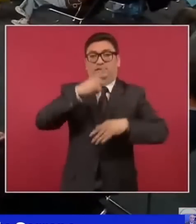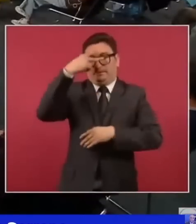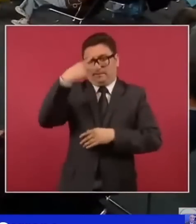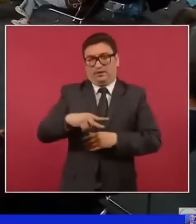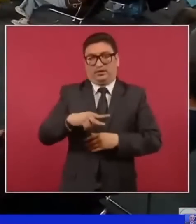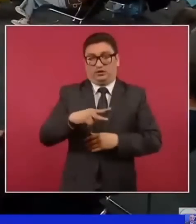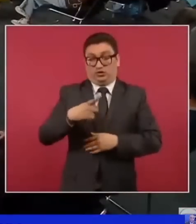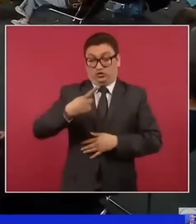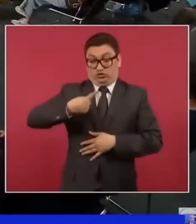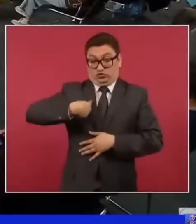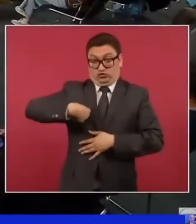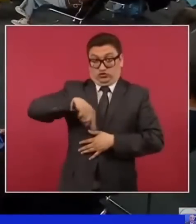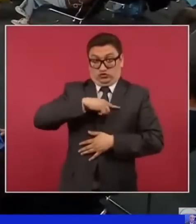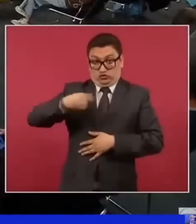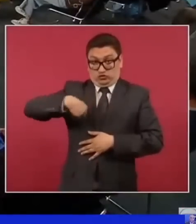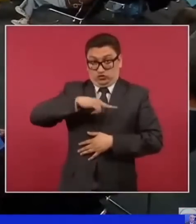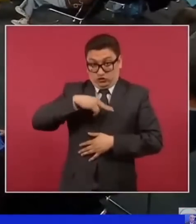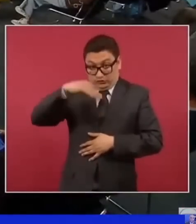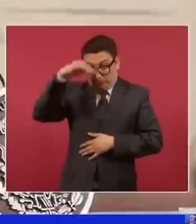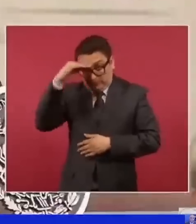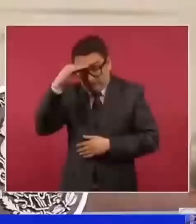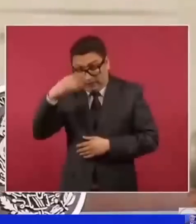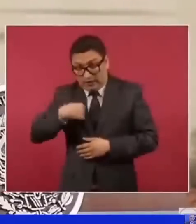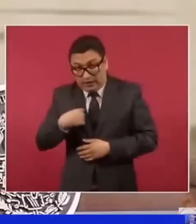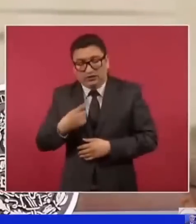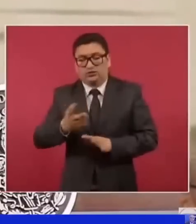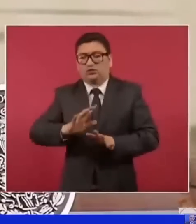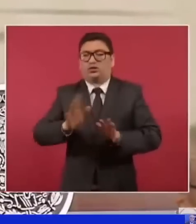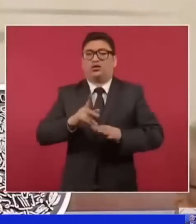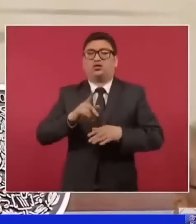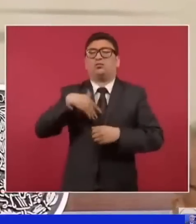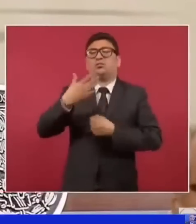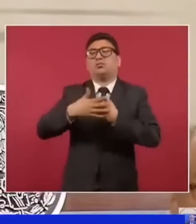Ya nosotros vamos de salida.